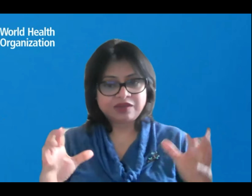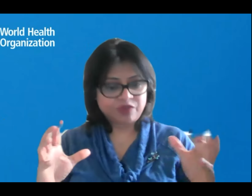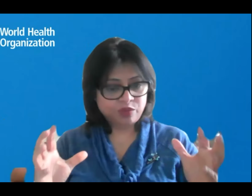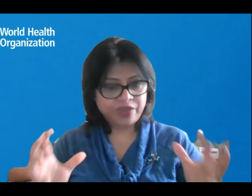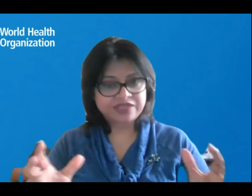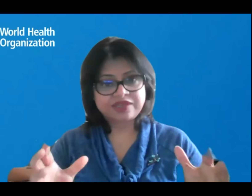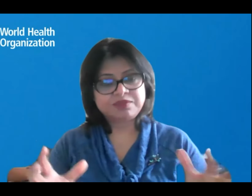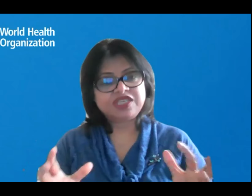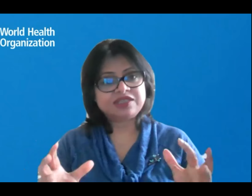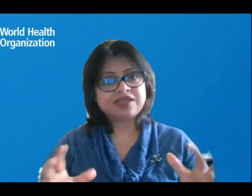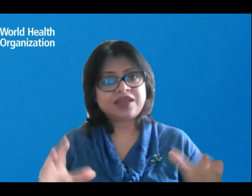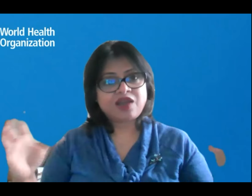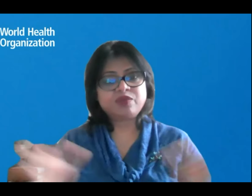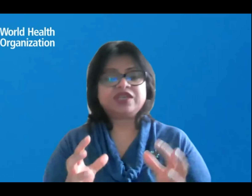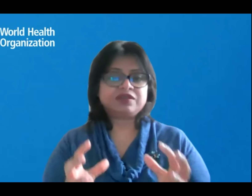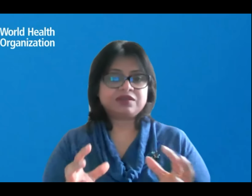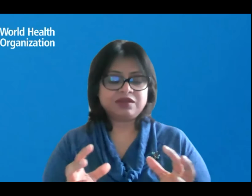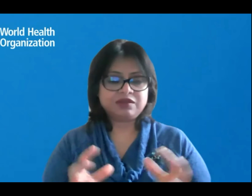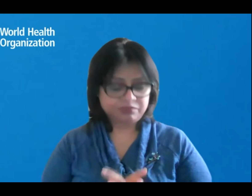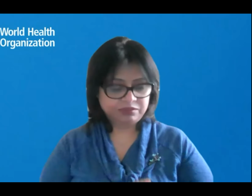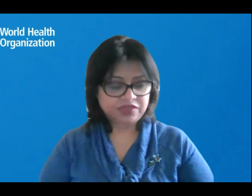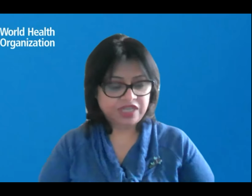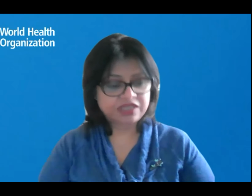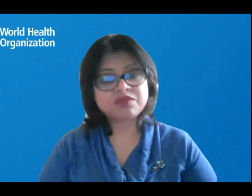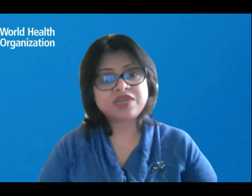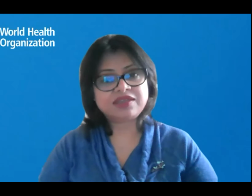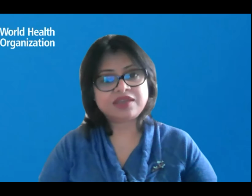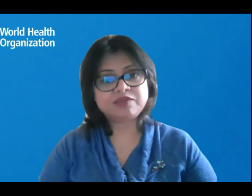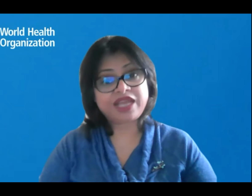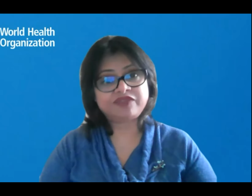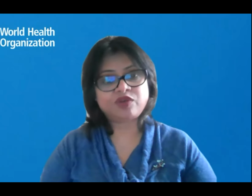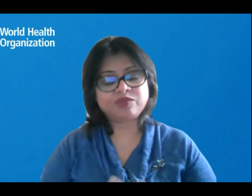trabajar juntos y encontrar la forma de